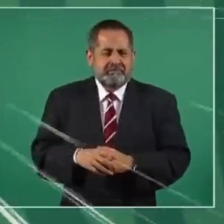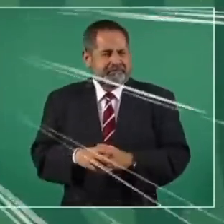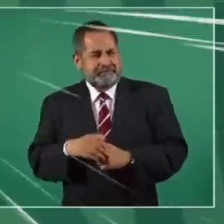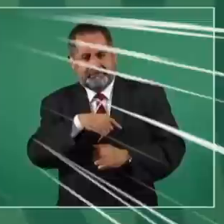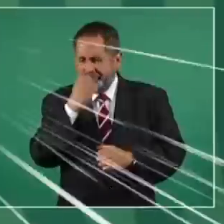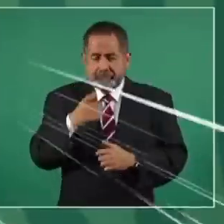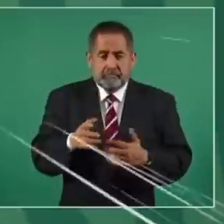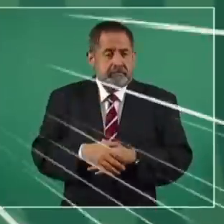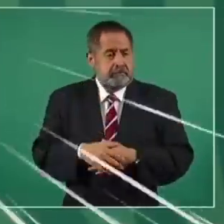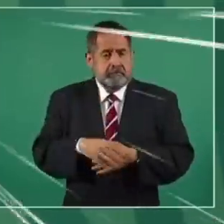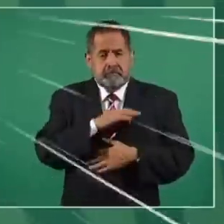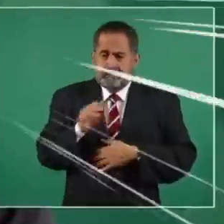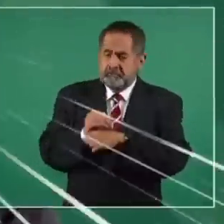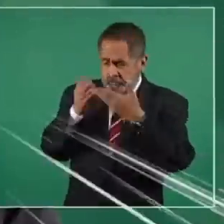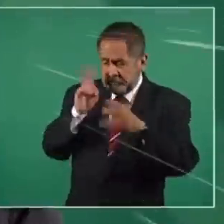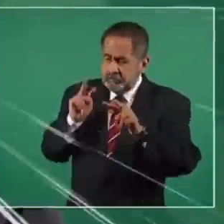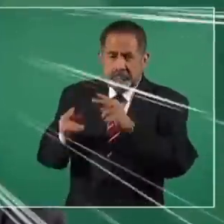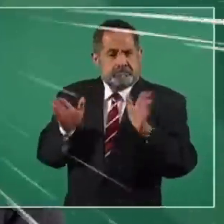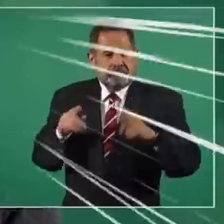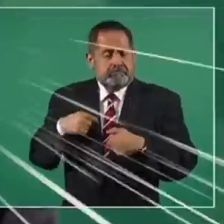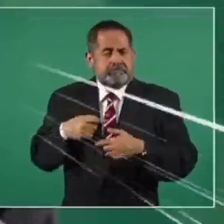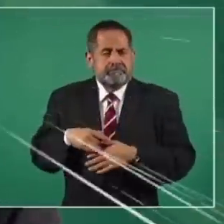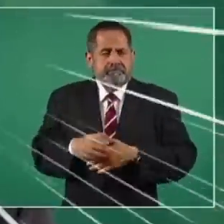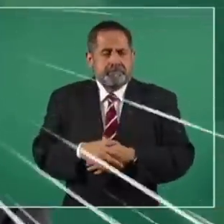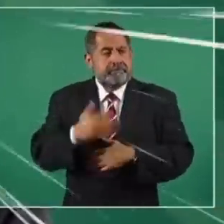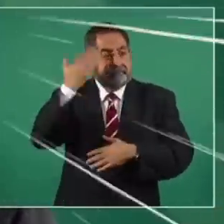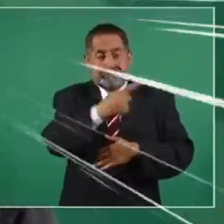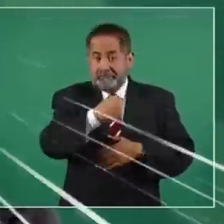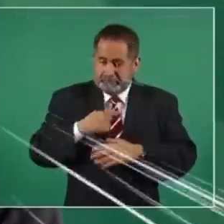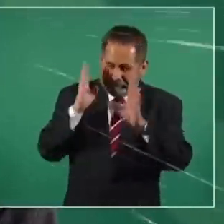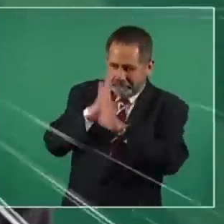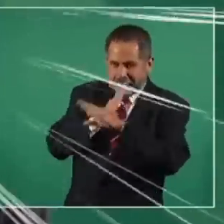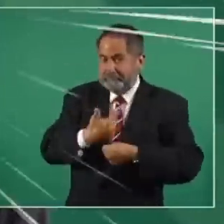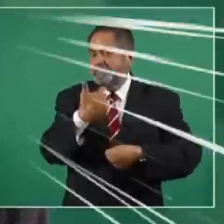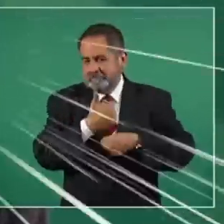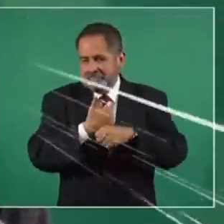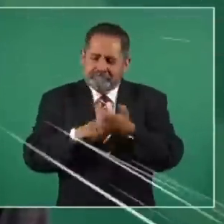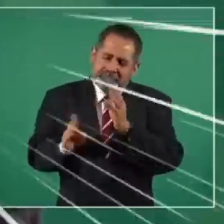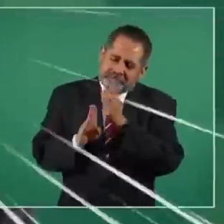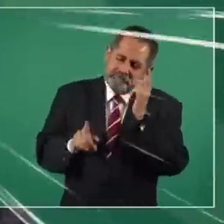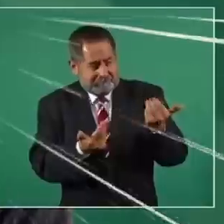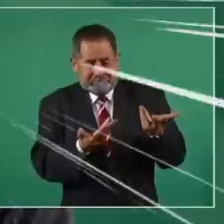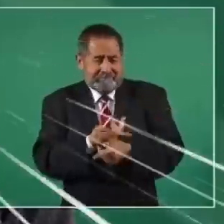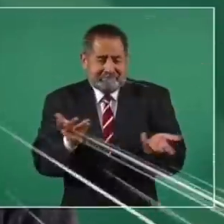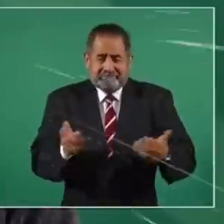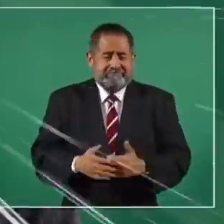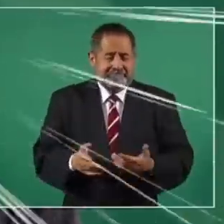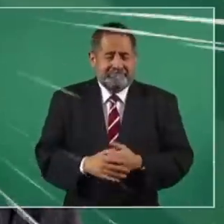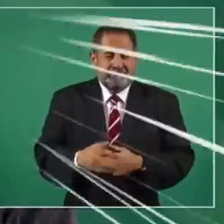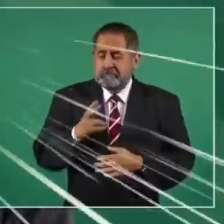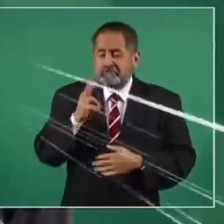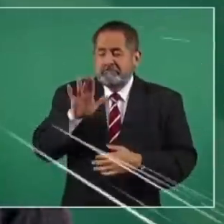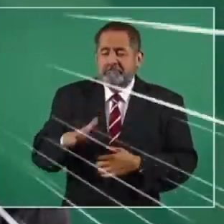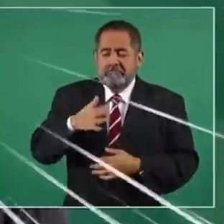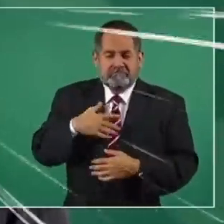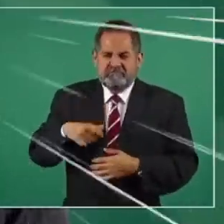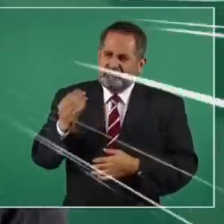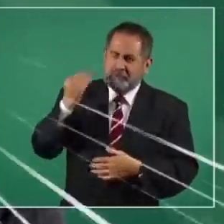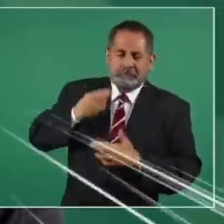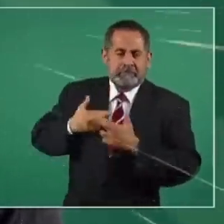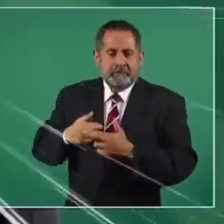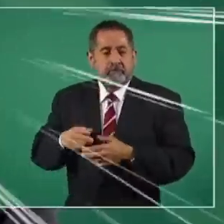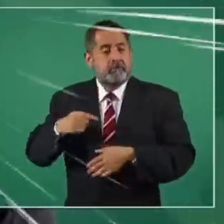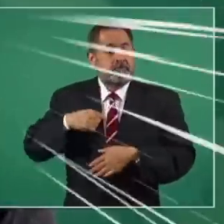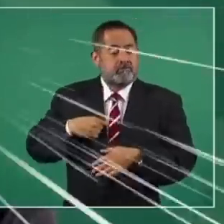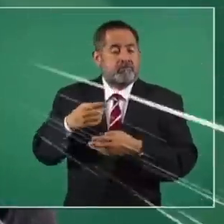extrañan, pero pueden revisar, y además a mí me tenían pues muy fildeado. Nunca he tenido